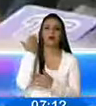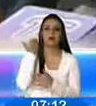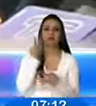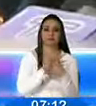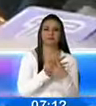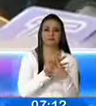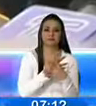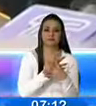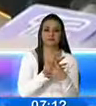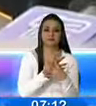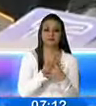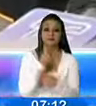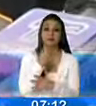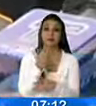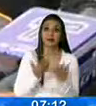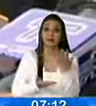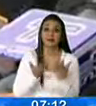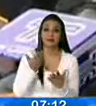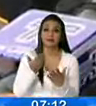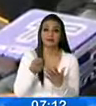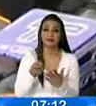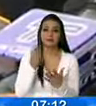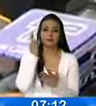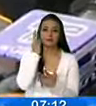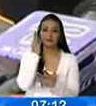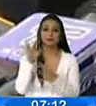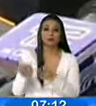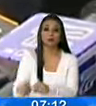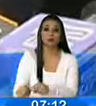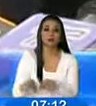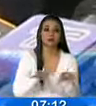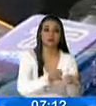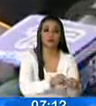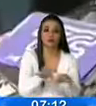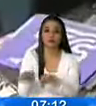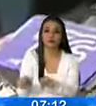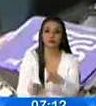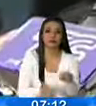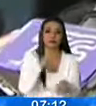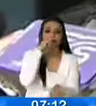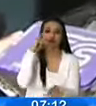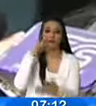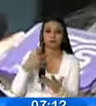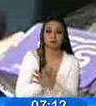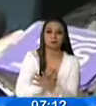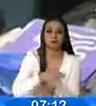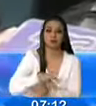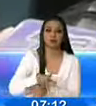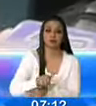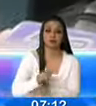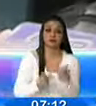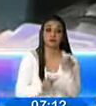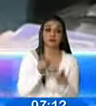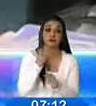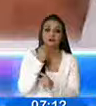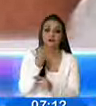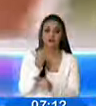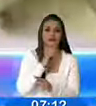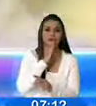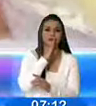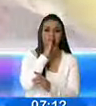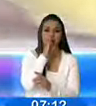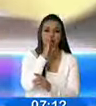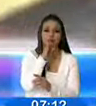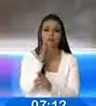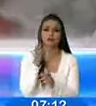presume que la señora hacía este cuerpo de niños lo que manifiestan las personas es que anda con un